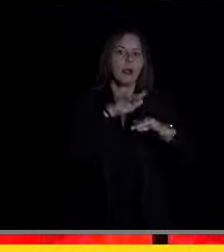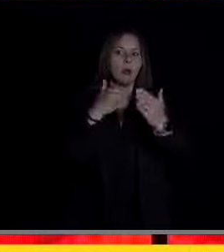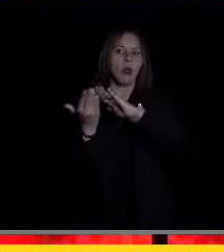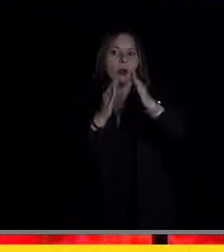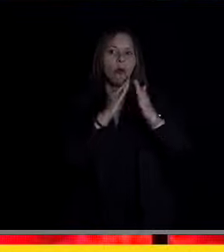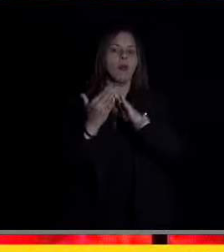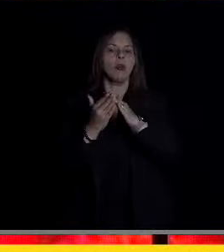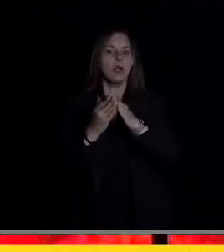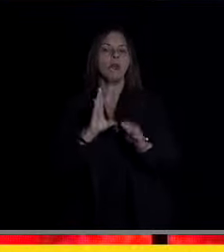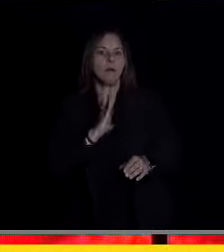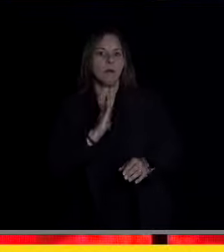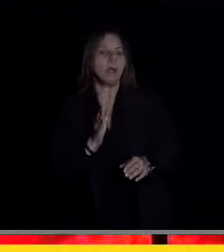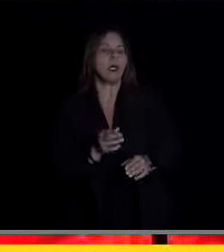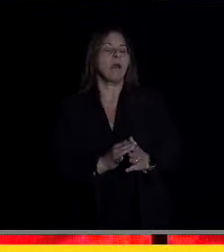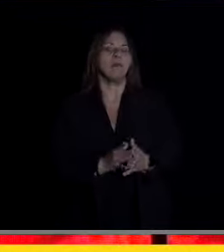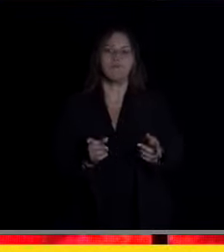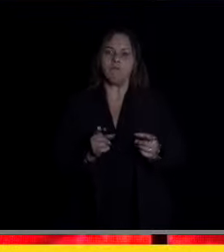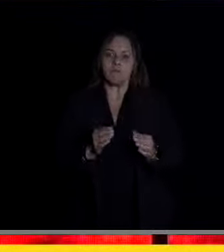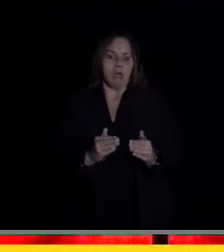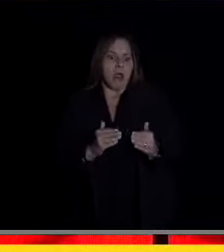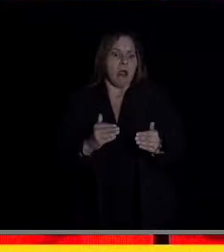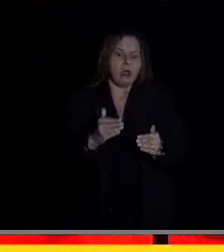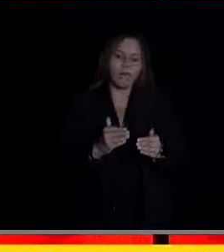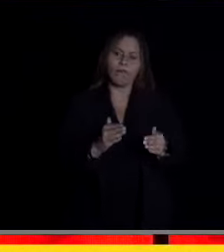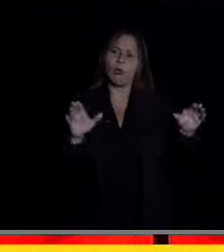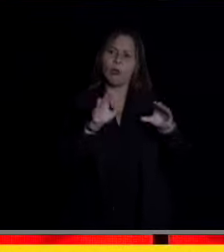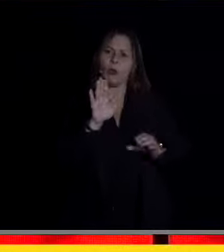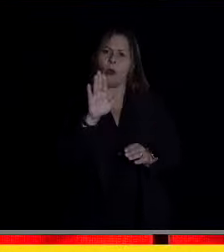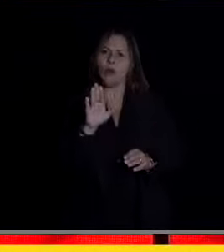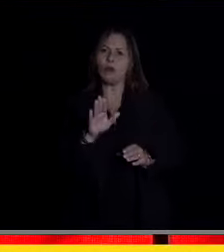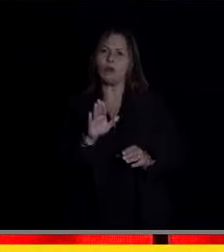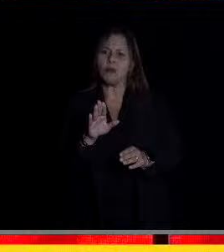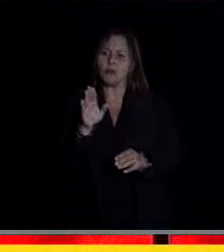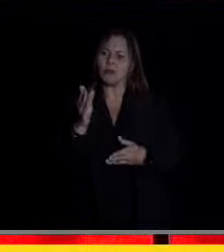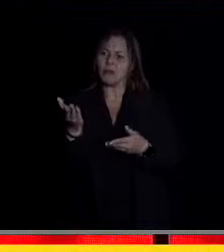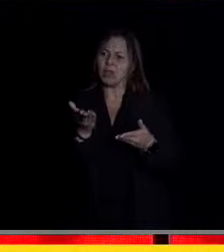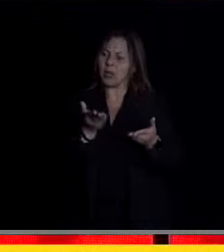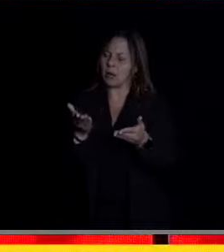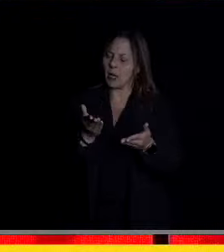peligro. Más allá de cumplir con su deber ministerial como